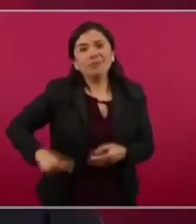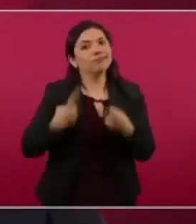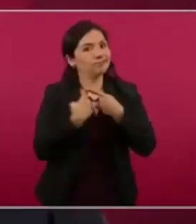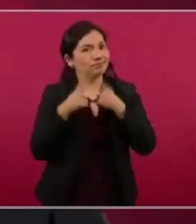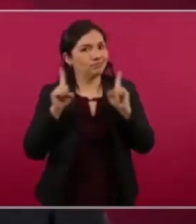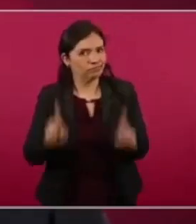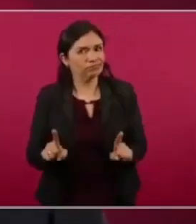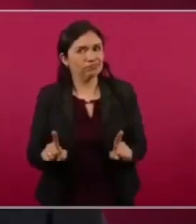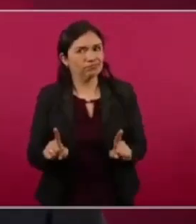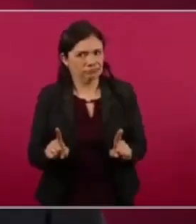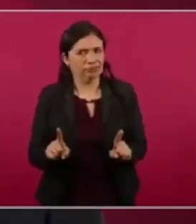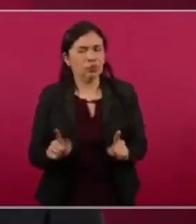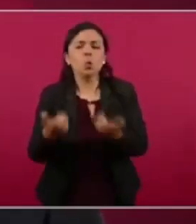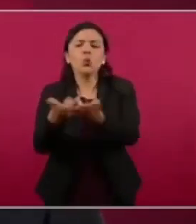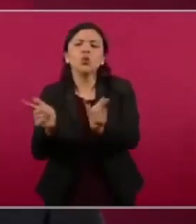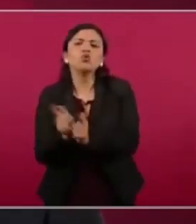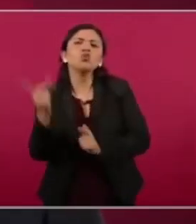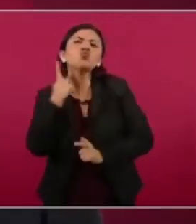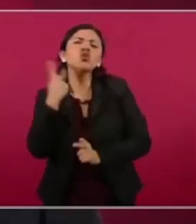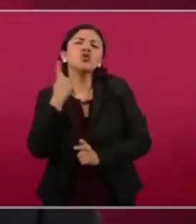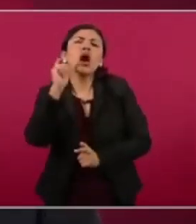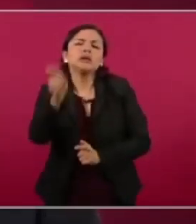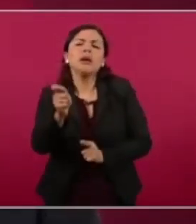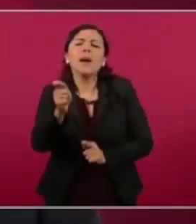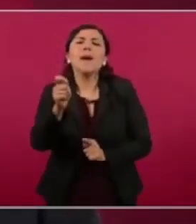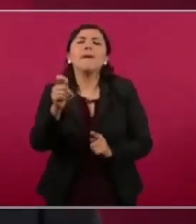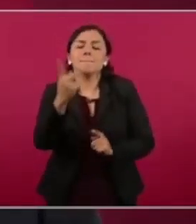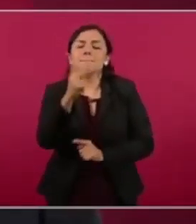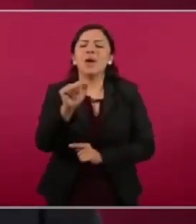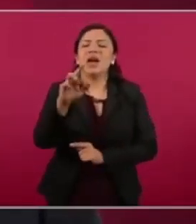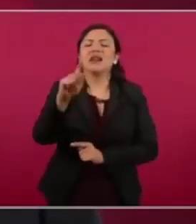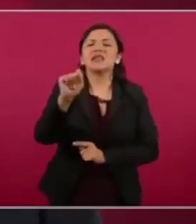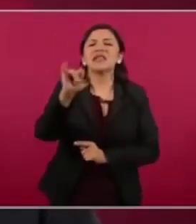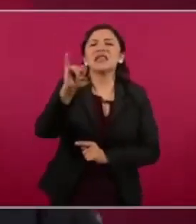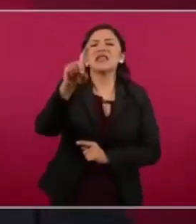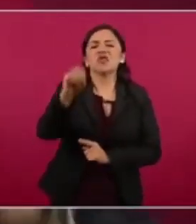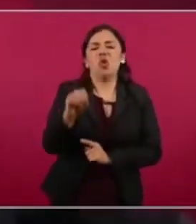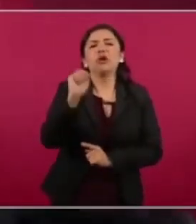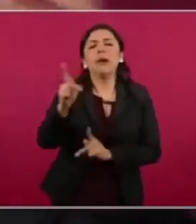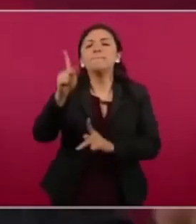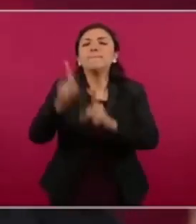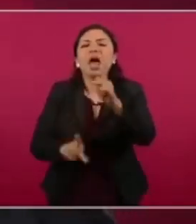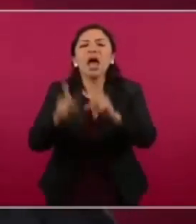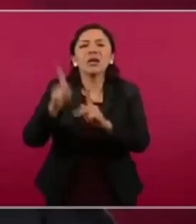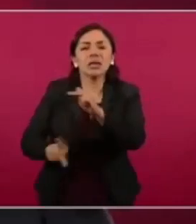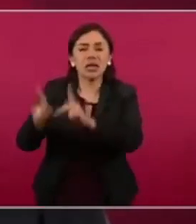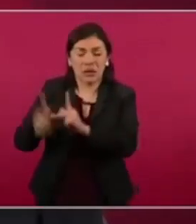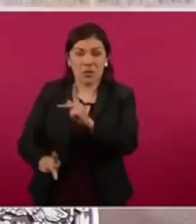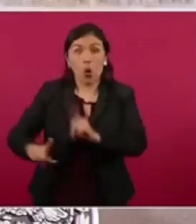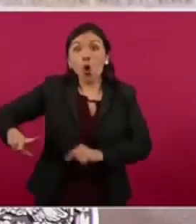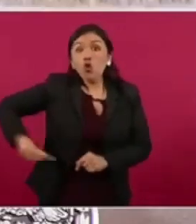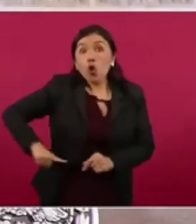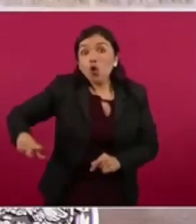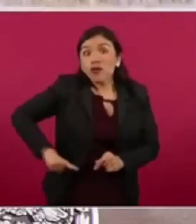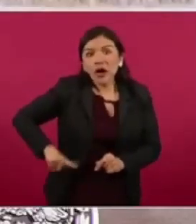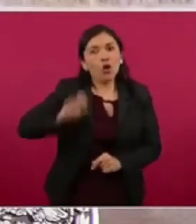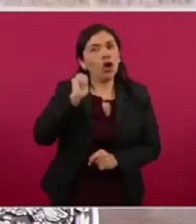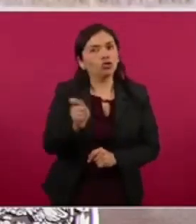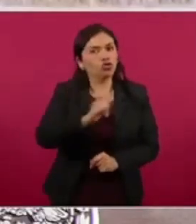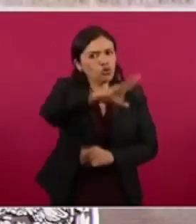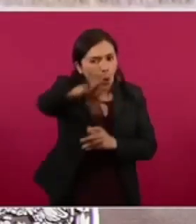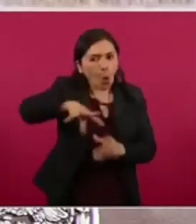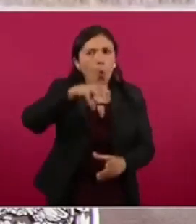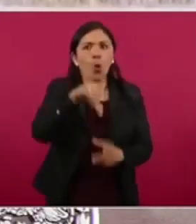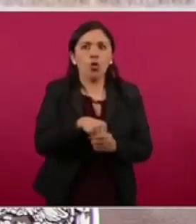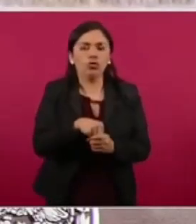Partido, como su nombre lo indica, es una parte. El gobierno representa a todos.